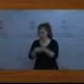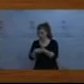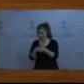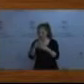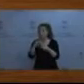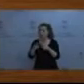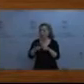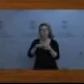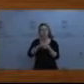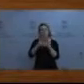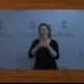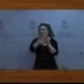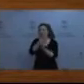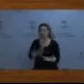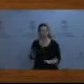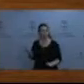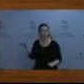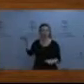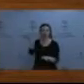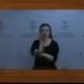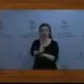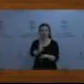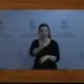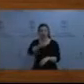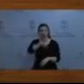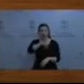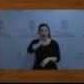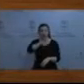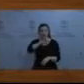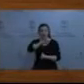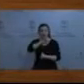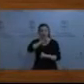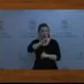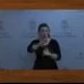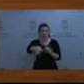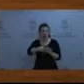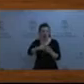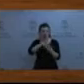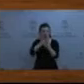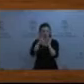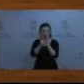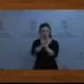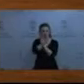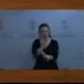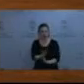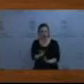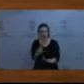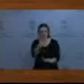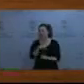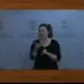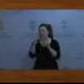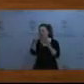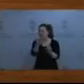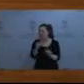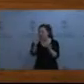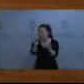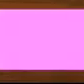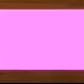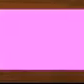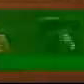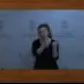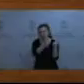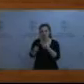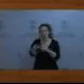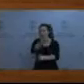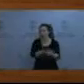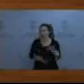plan definitivo. Nosotros podríamos esperar a ese plan definitivo, pero como siempre hemos defendido que es necesaria la colaboración entre